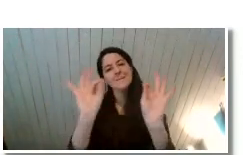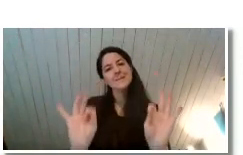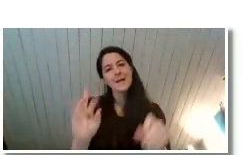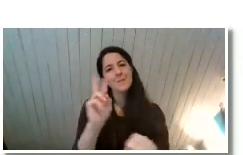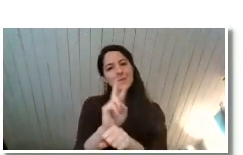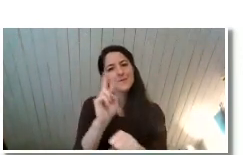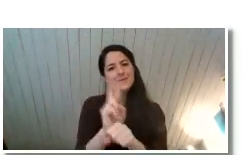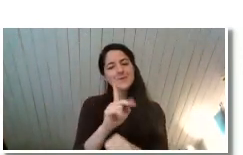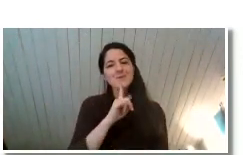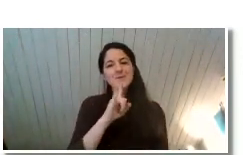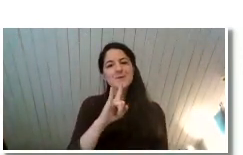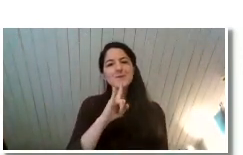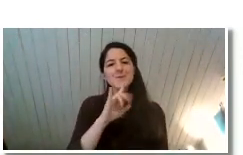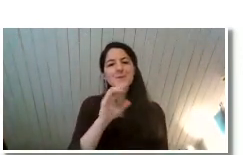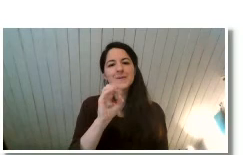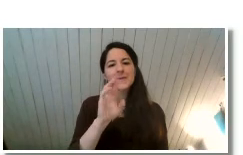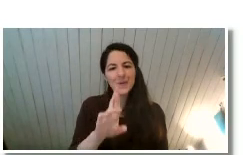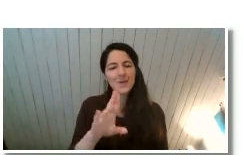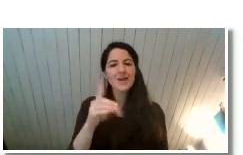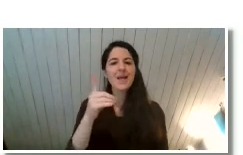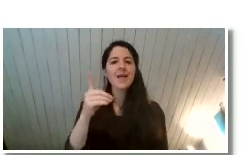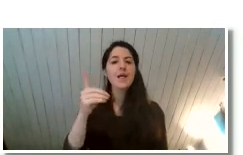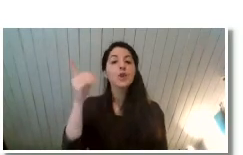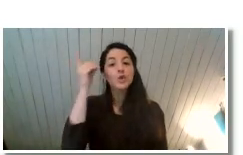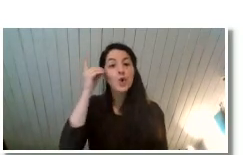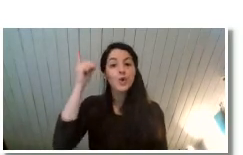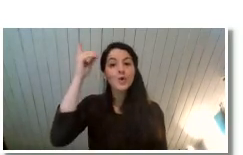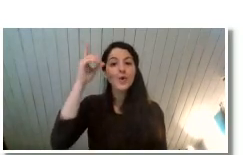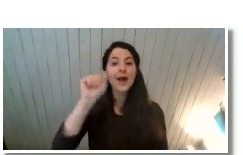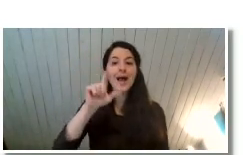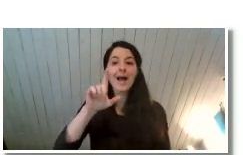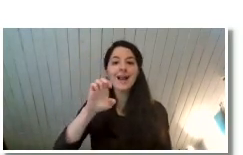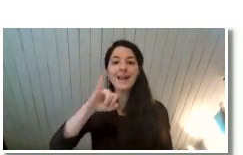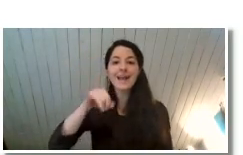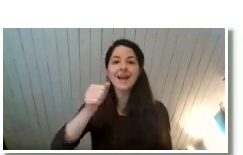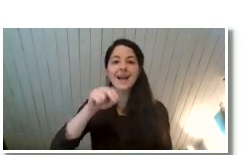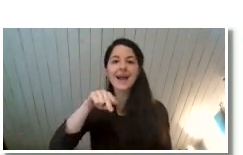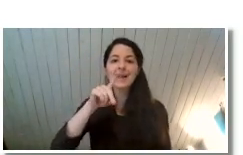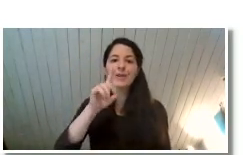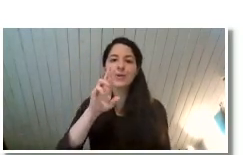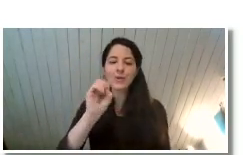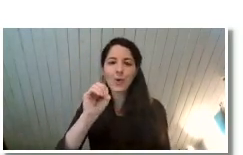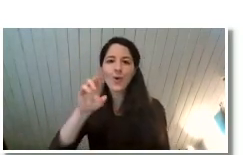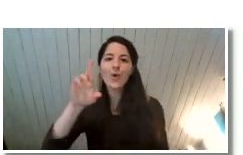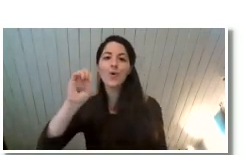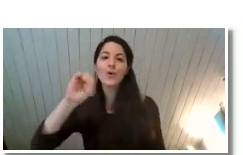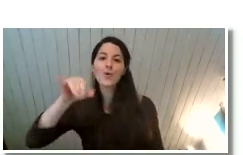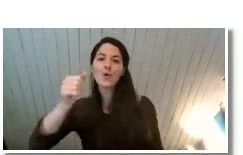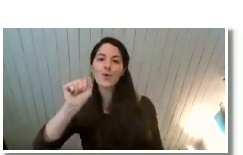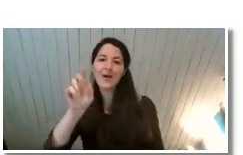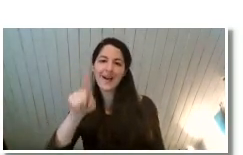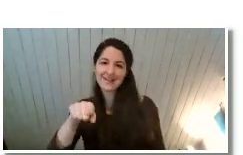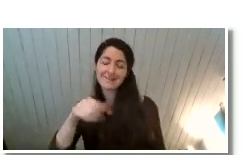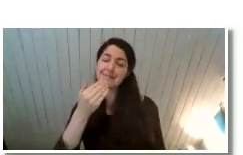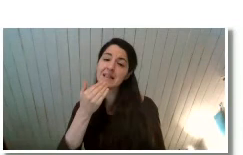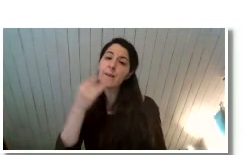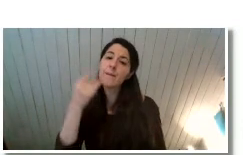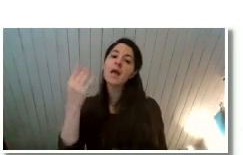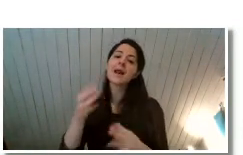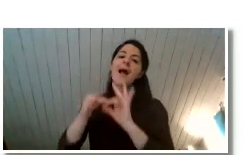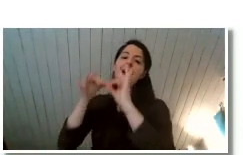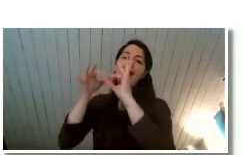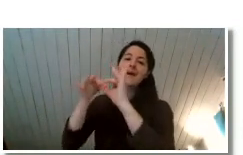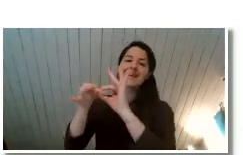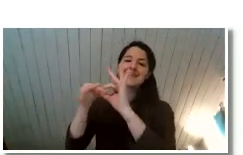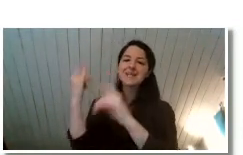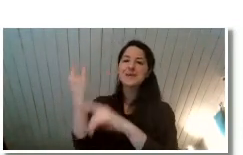Alejandro Rojas. Y también tengo que hacer un apartado de agradecimiento a la Universidad de Costa Rica. Quizás por mi acento notaran que